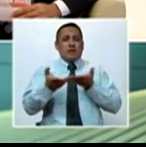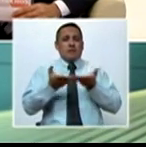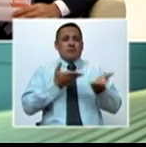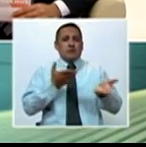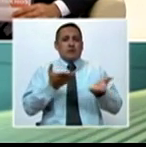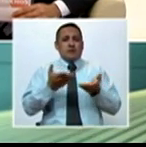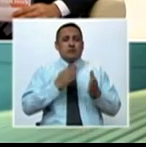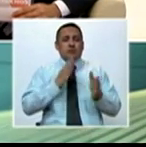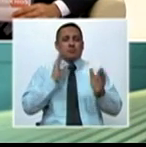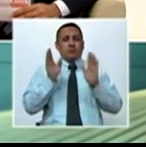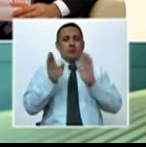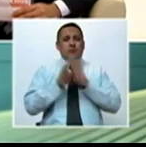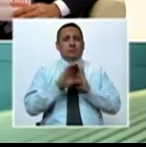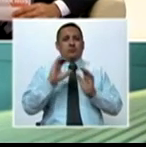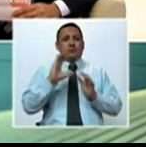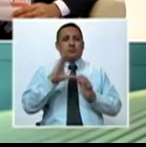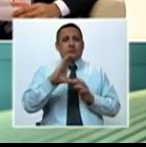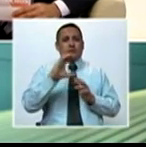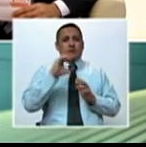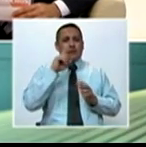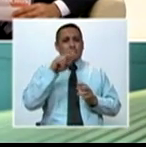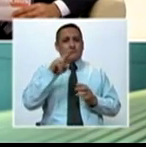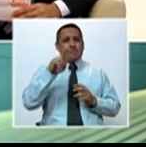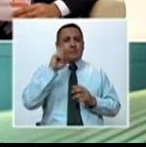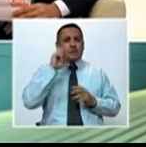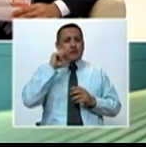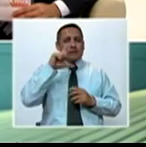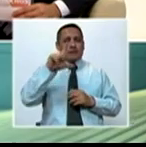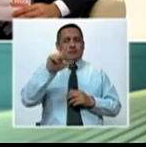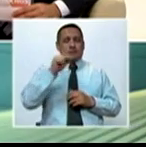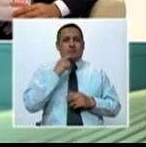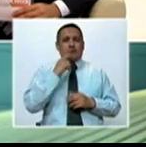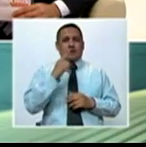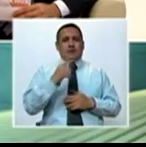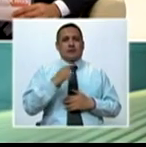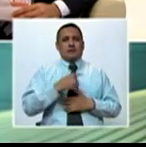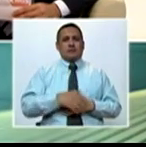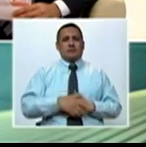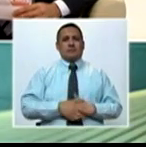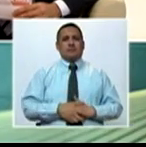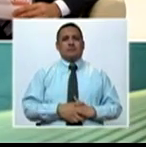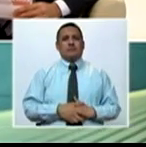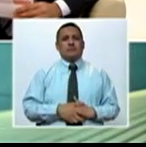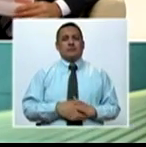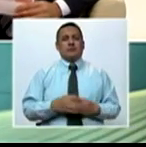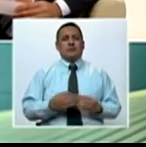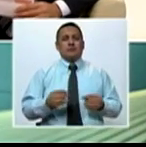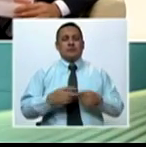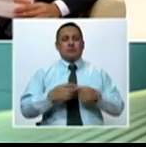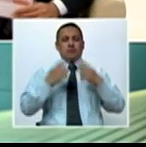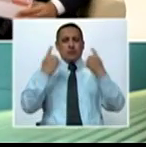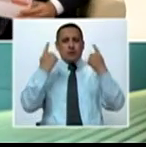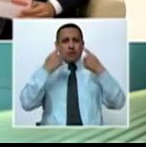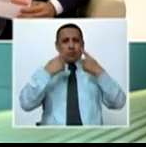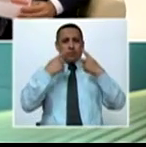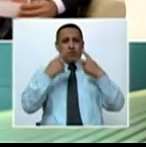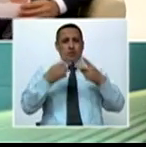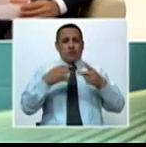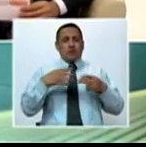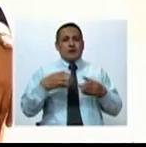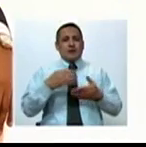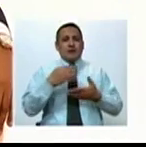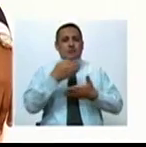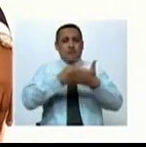civiles. Esto es un contrato de locación de servicios. En concreto, en el Código Civil hay una serie